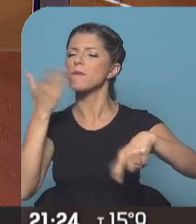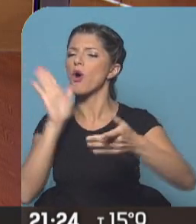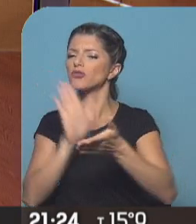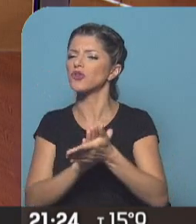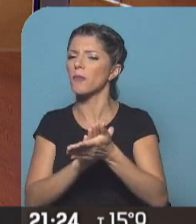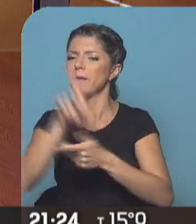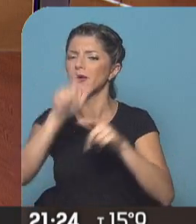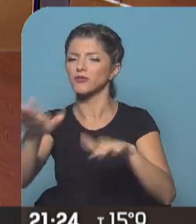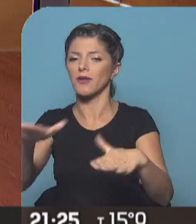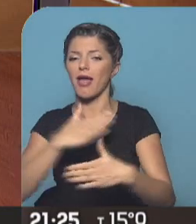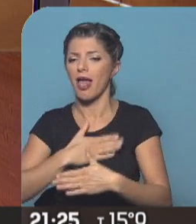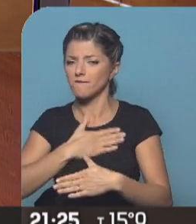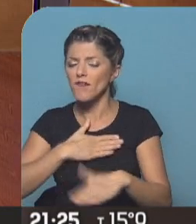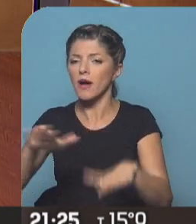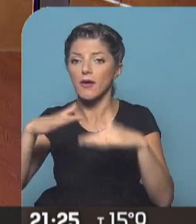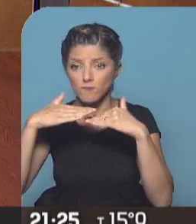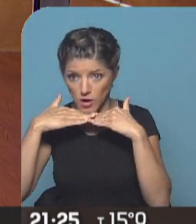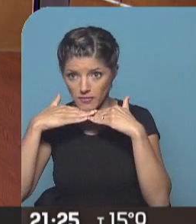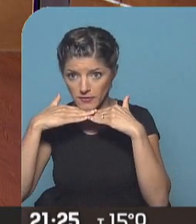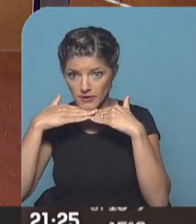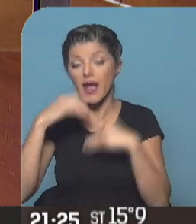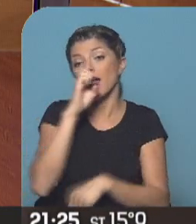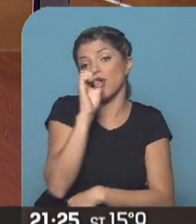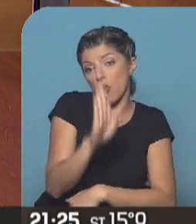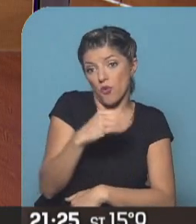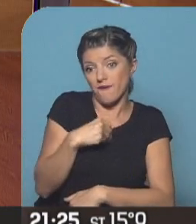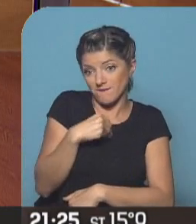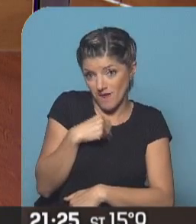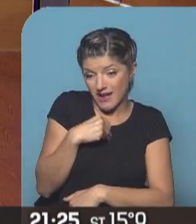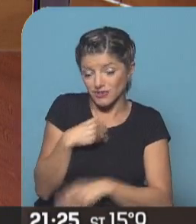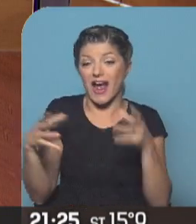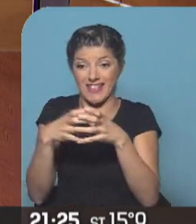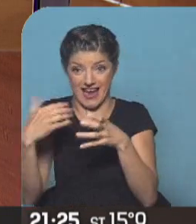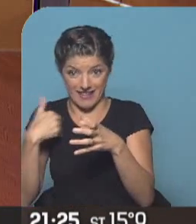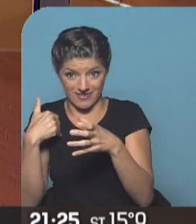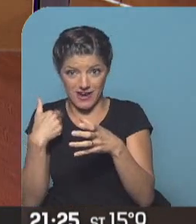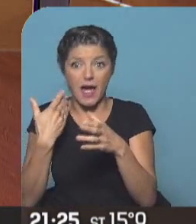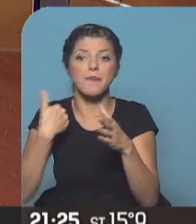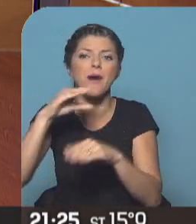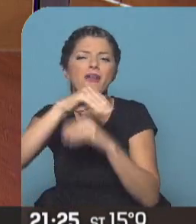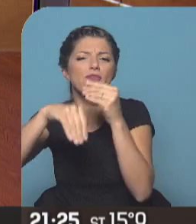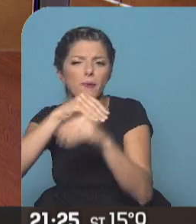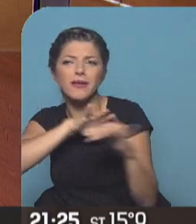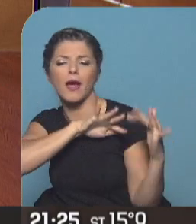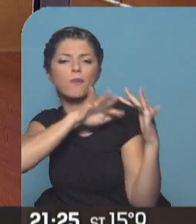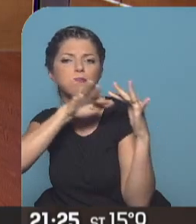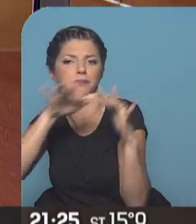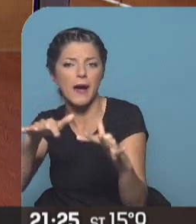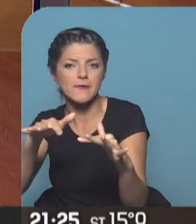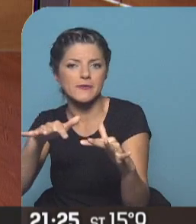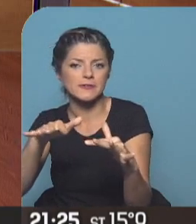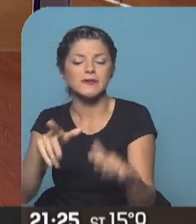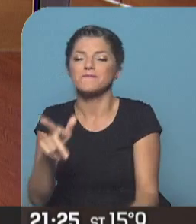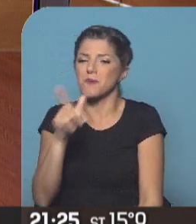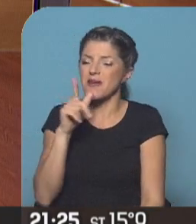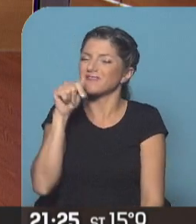el público? El de los clubes pasional, el de la selección mucho más familiar, de esos que cree que va a haber un show. Me da la sensación que